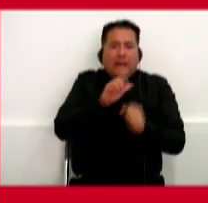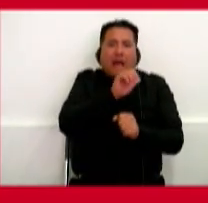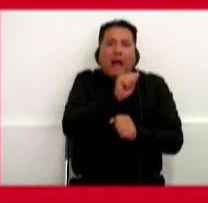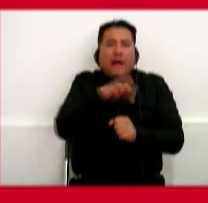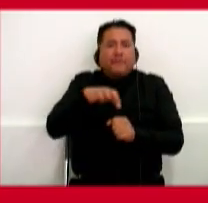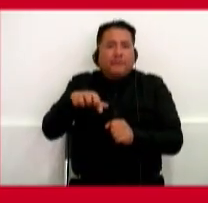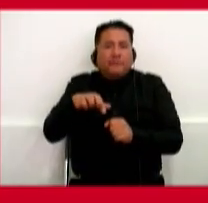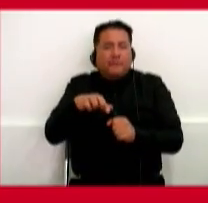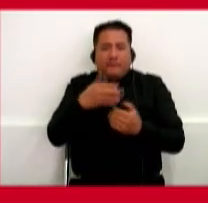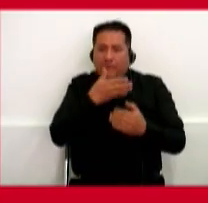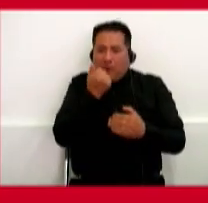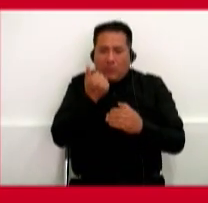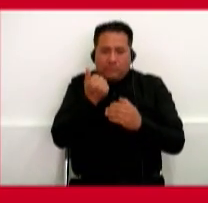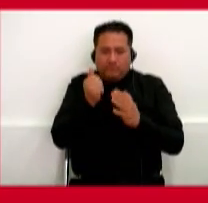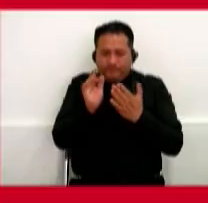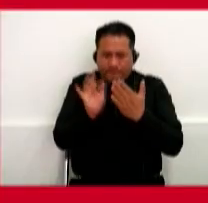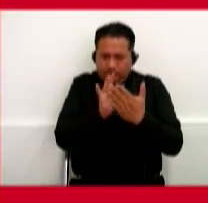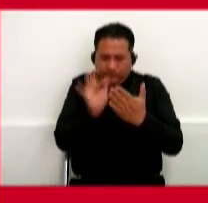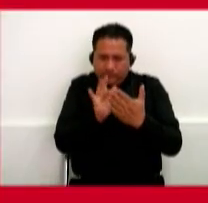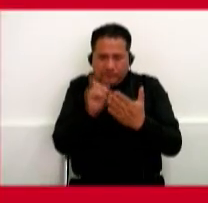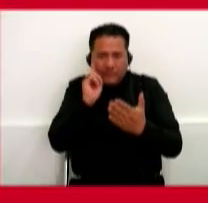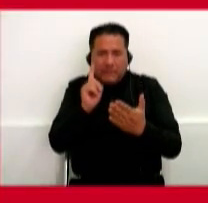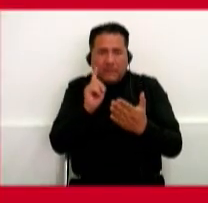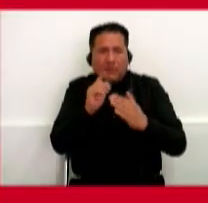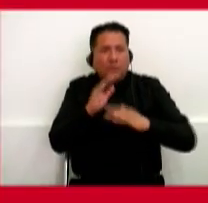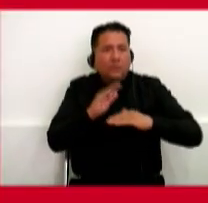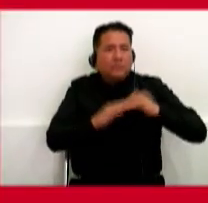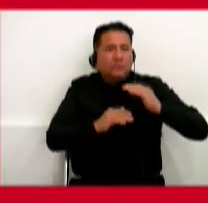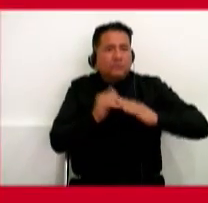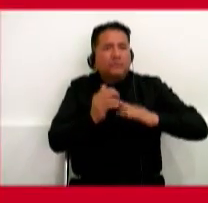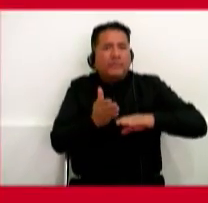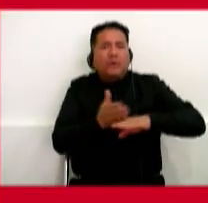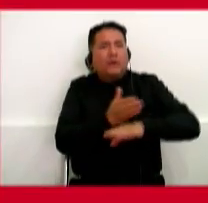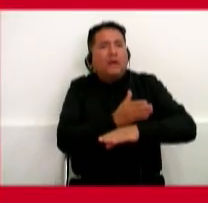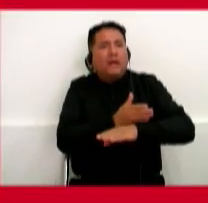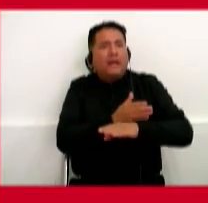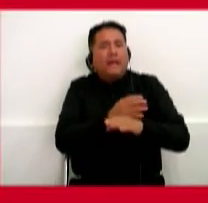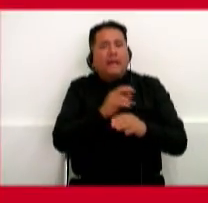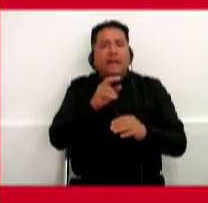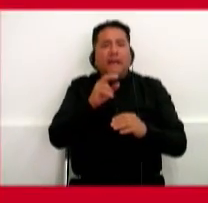más de tiempo. Y así fuimos construyendo el visor de